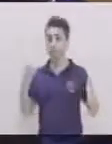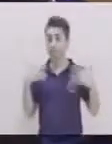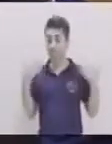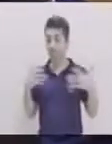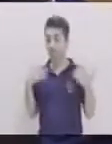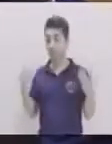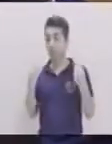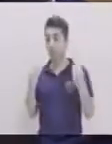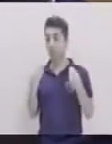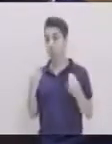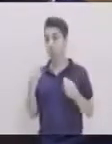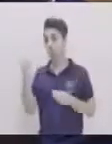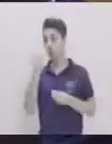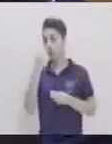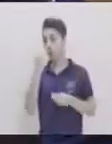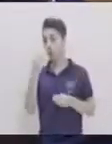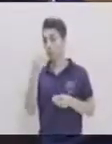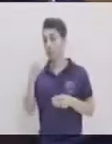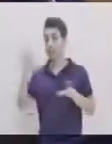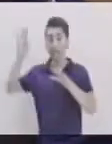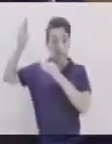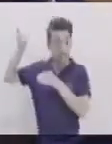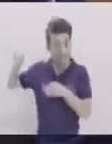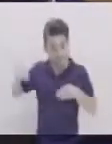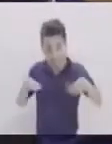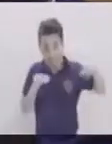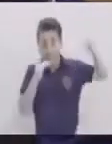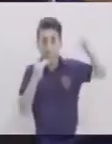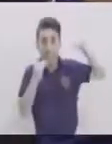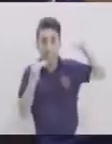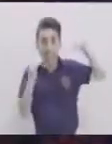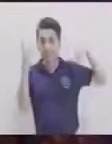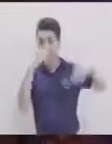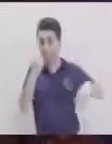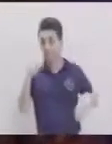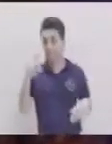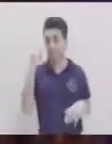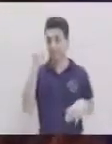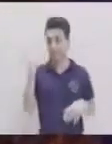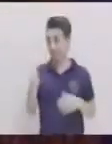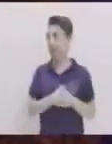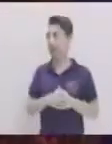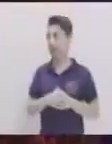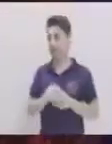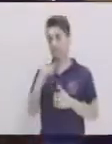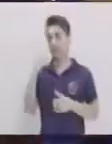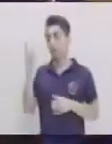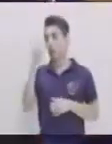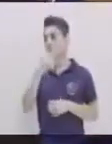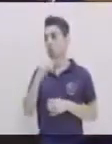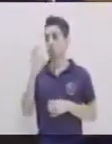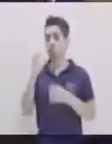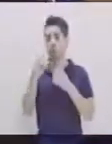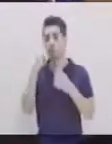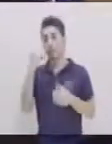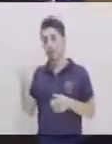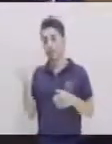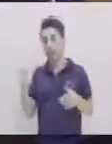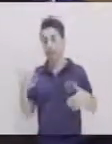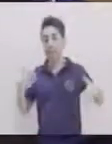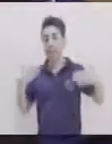Sofía disfruta mucho comer sandía. Una vez más.